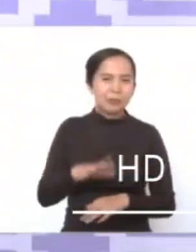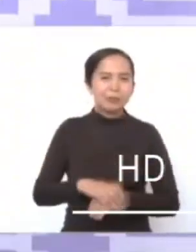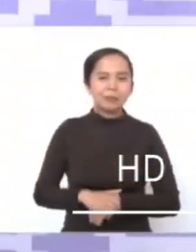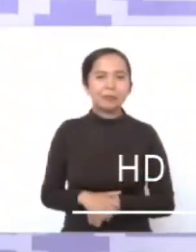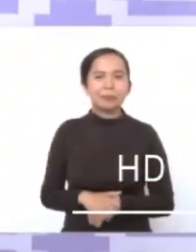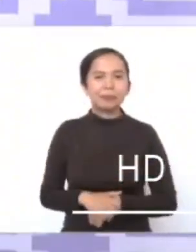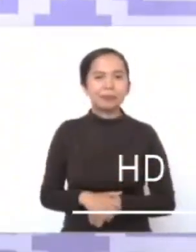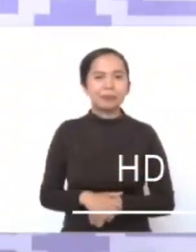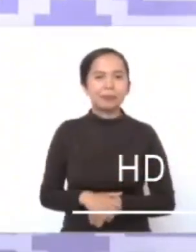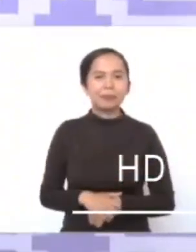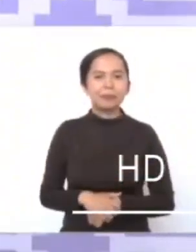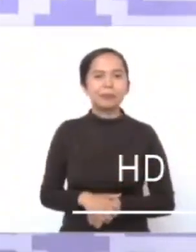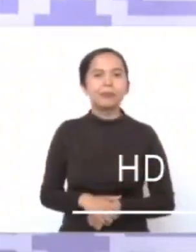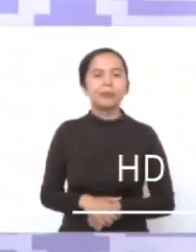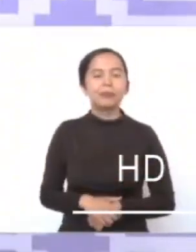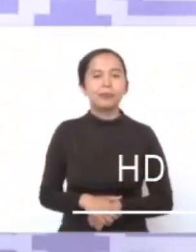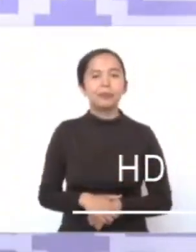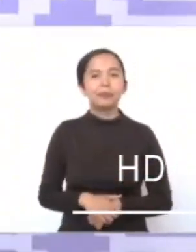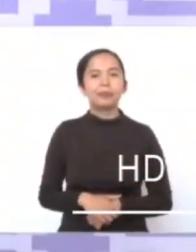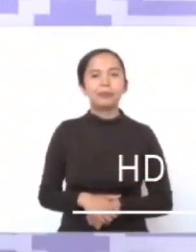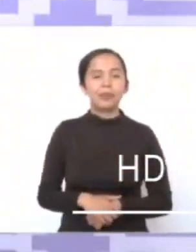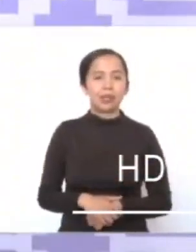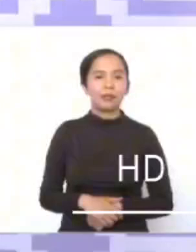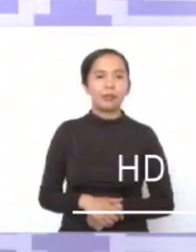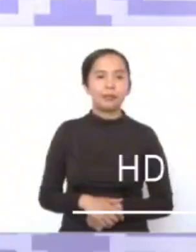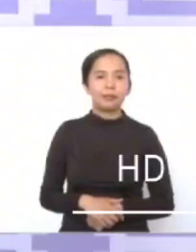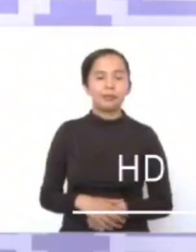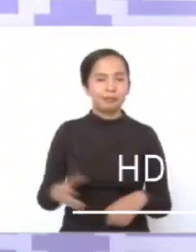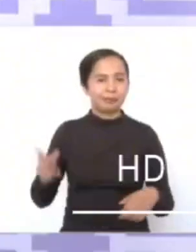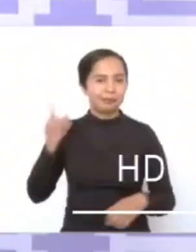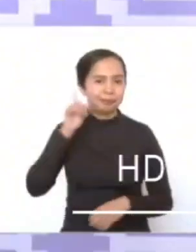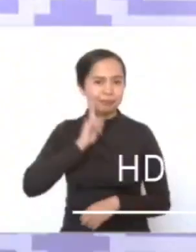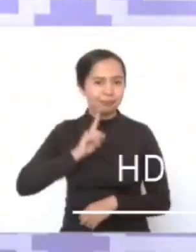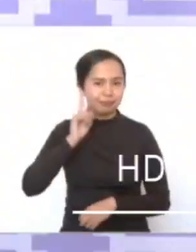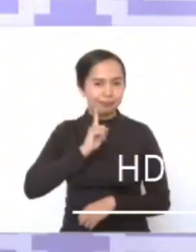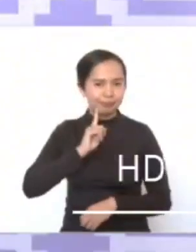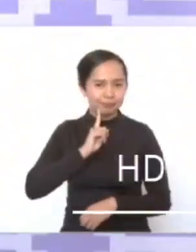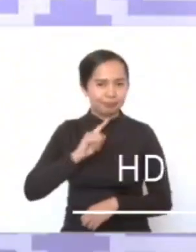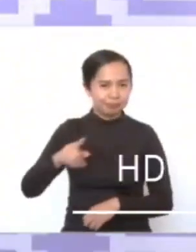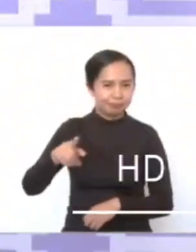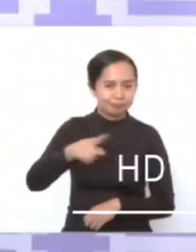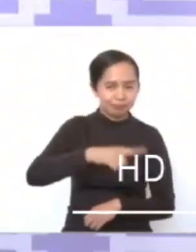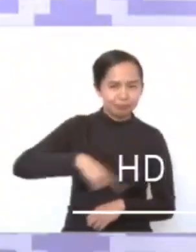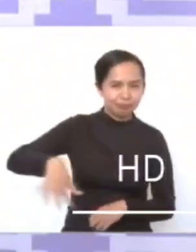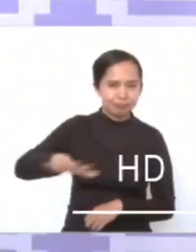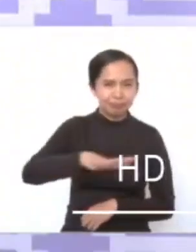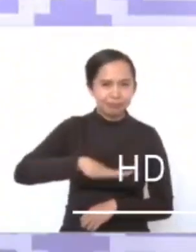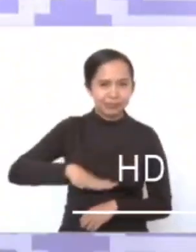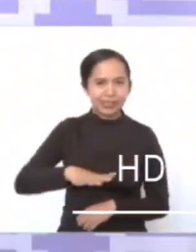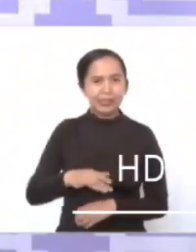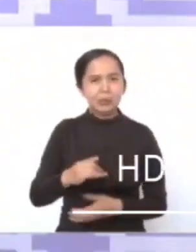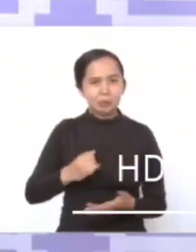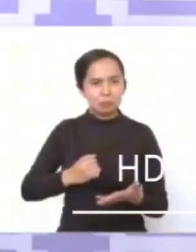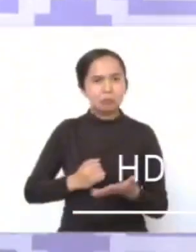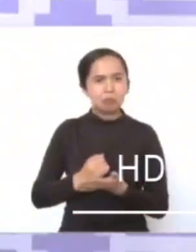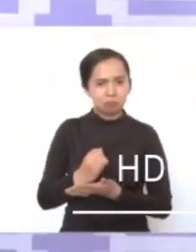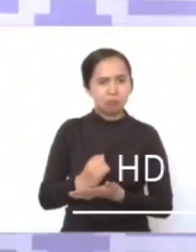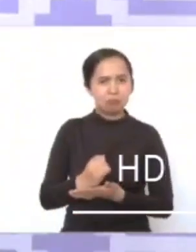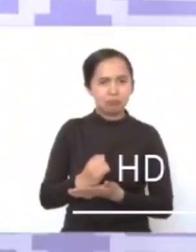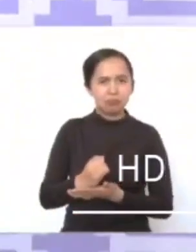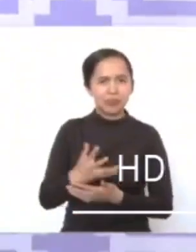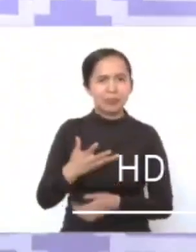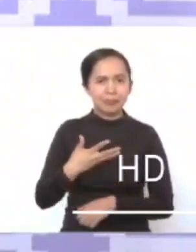Bueno, las mujeres pertenecen a todos los lugares donde se toman decisiones.